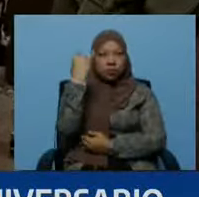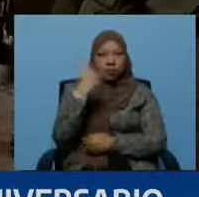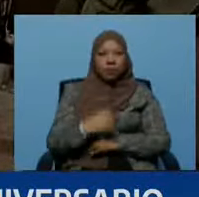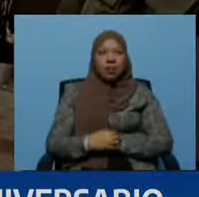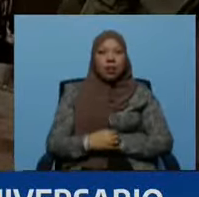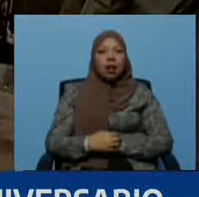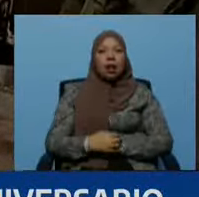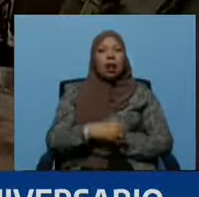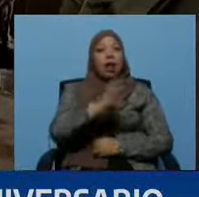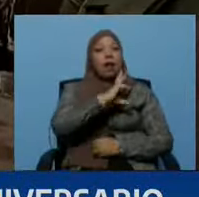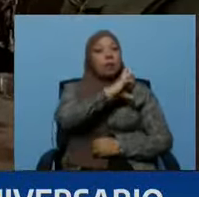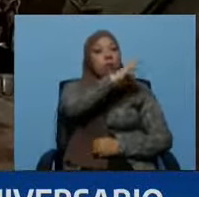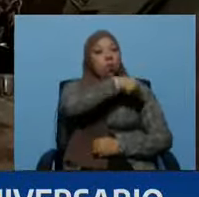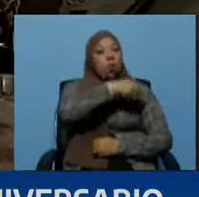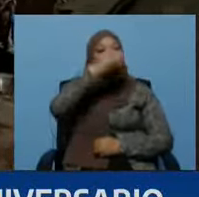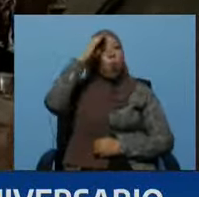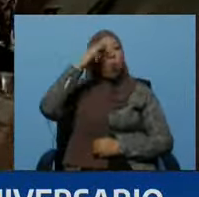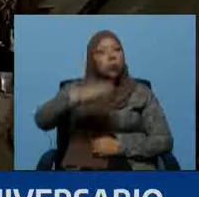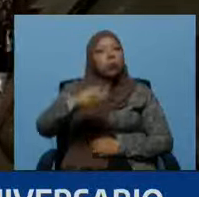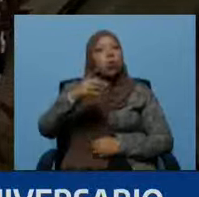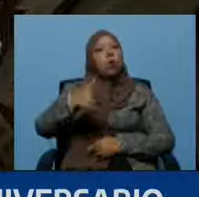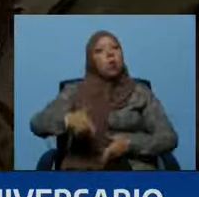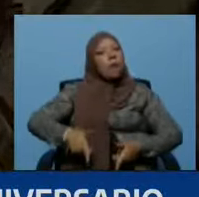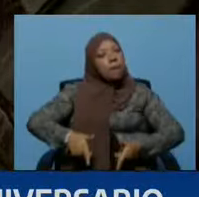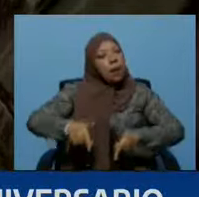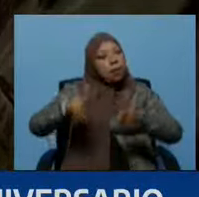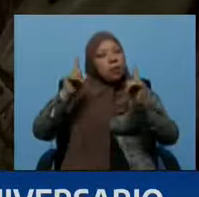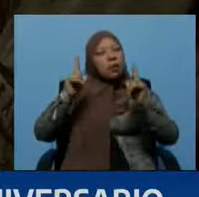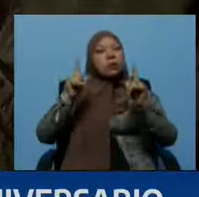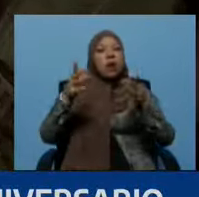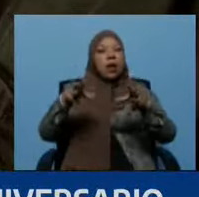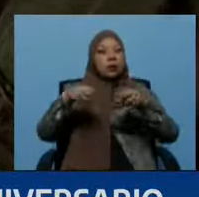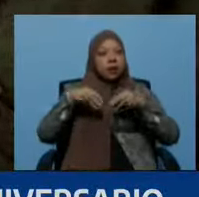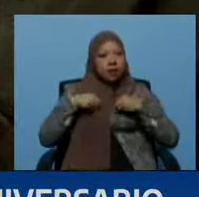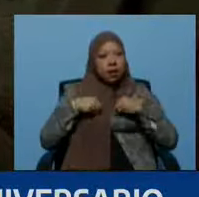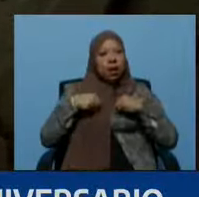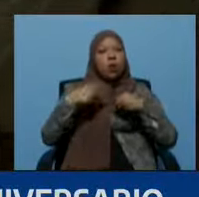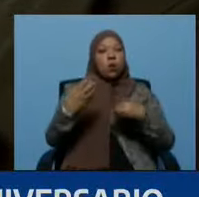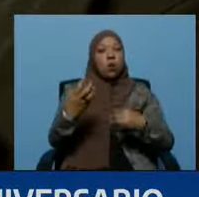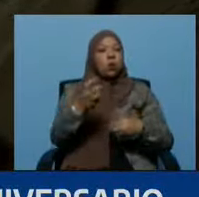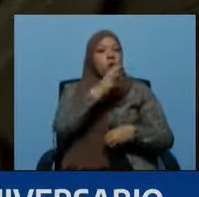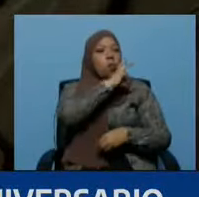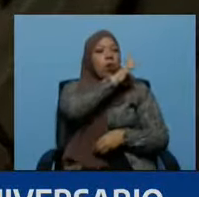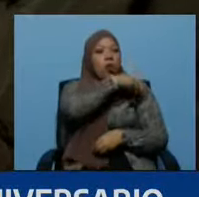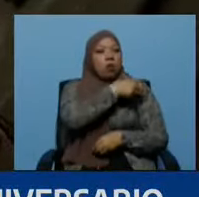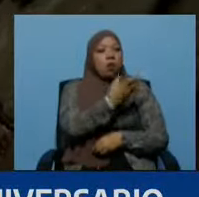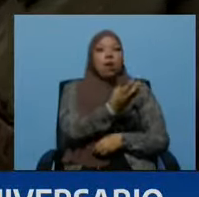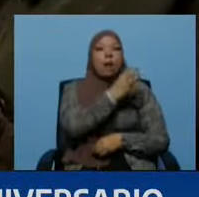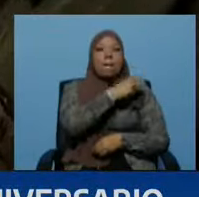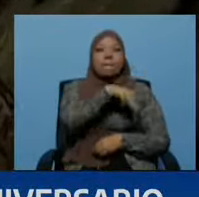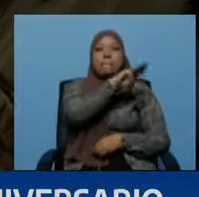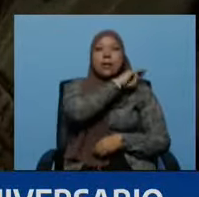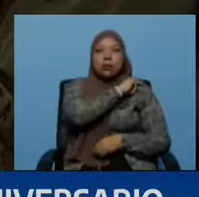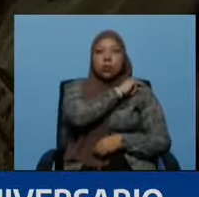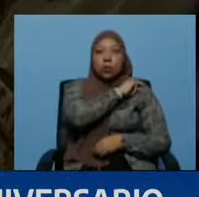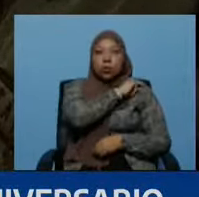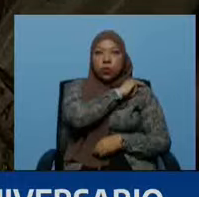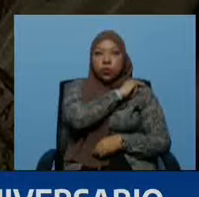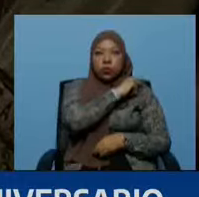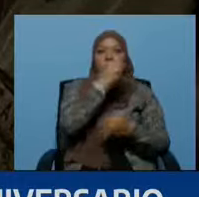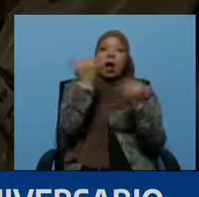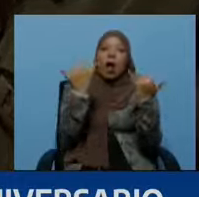en jefe, solicito su autorización para recibir el grado a mayor general que se nos otorga.